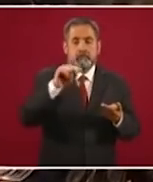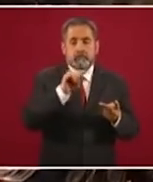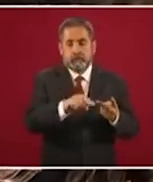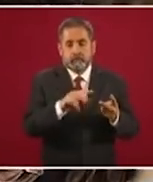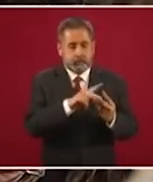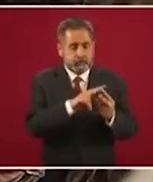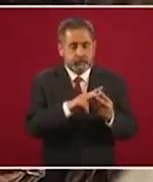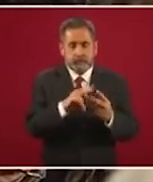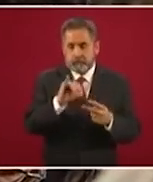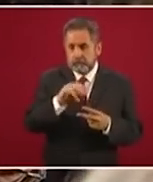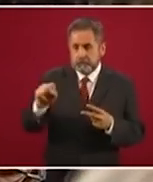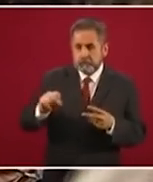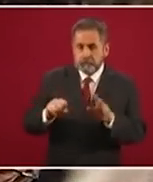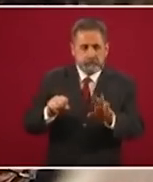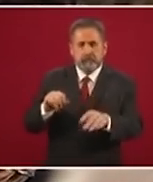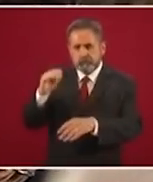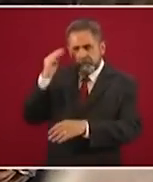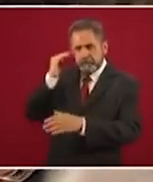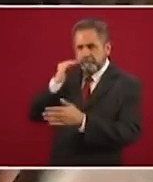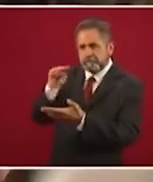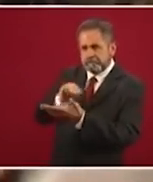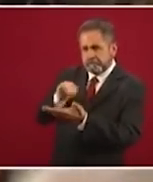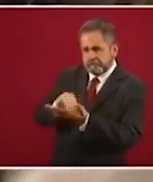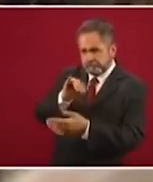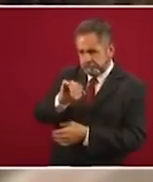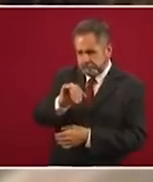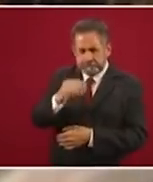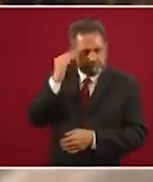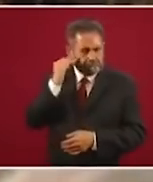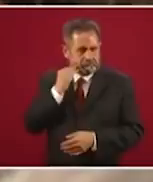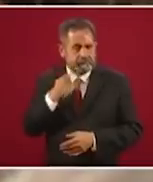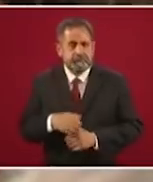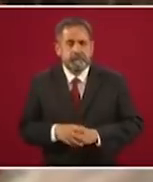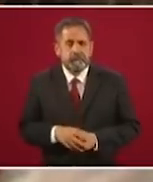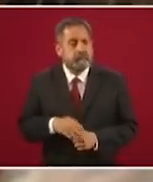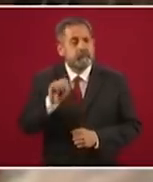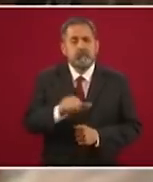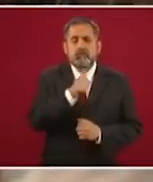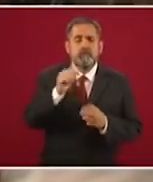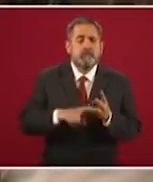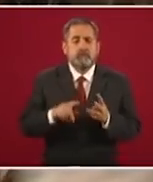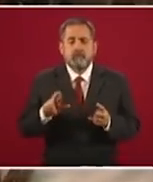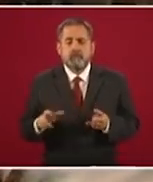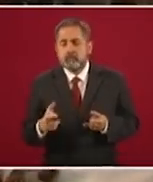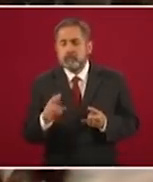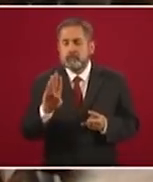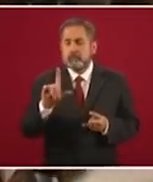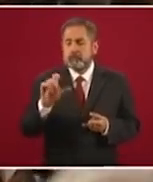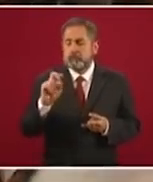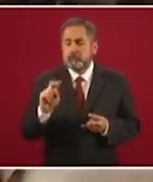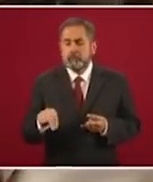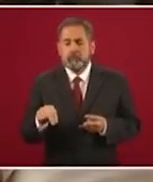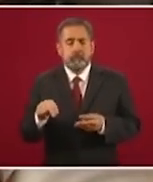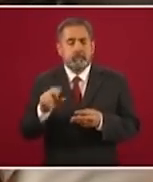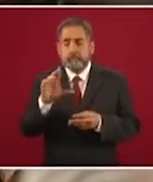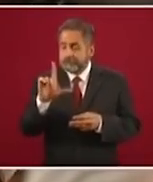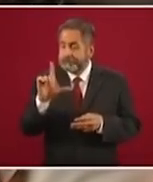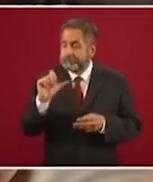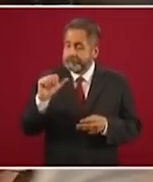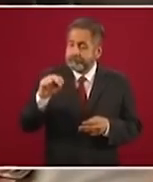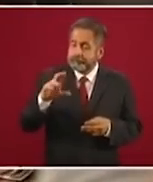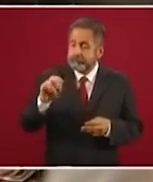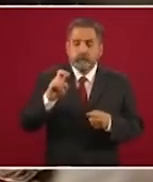del Seguro. Mérida. Y también hay otro caso documentado en el Hospital de Río Blanco, en Veracruz, justo de